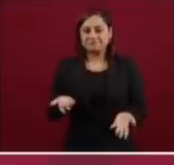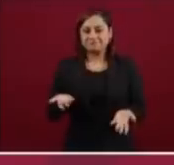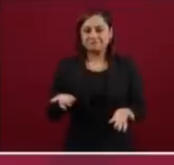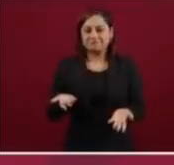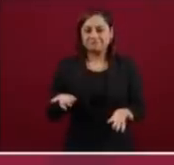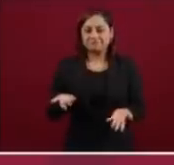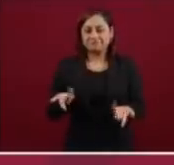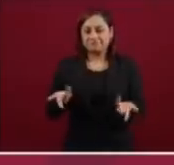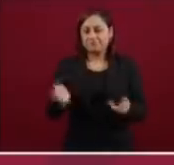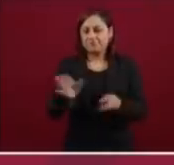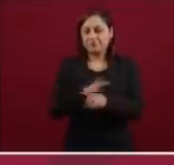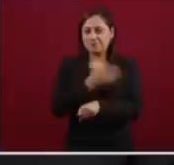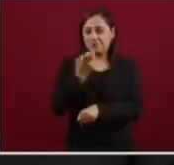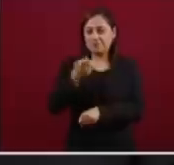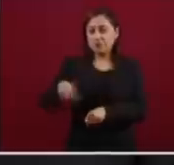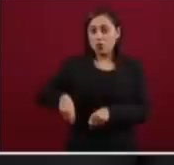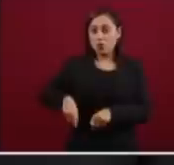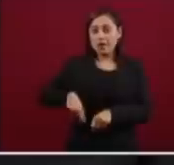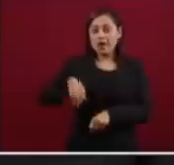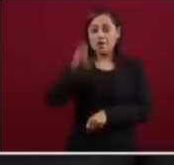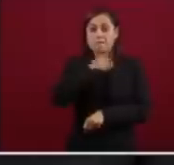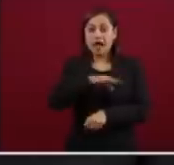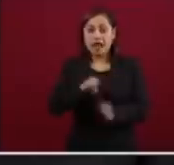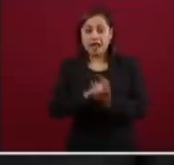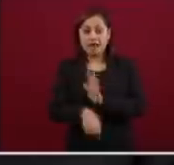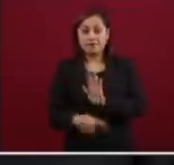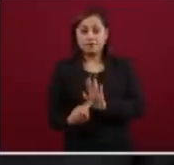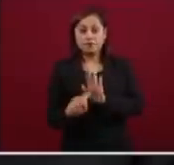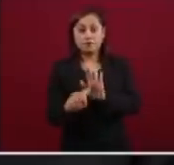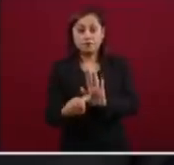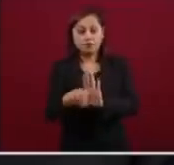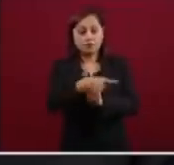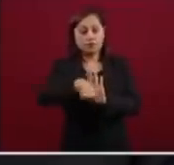y entonces ya no se tenía autoridad